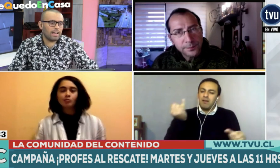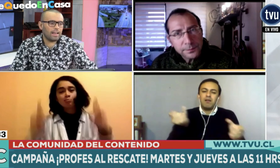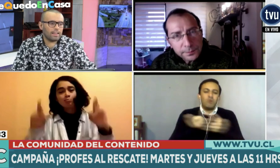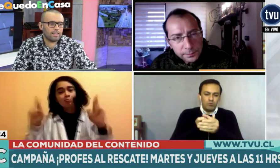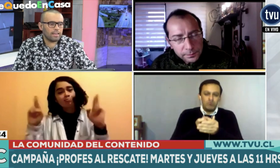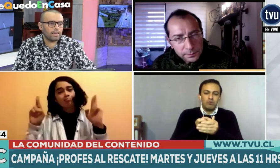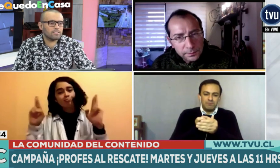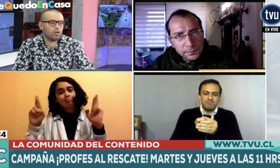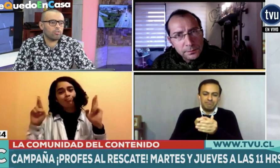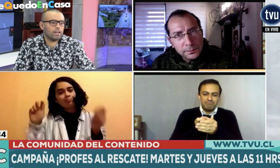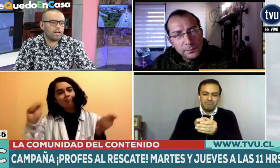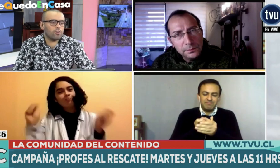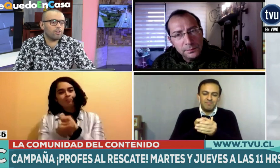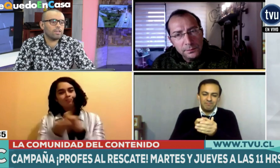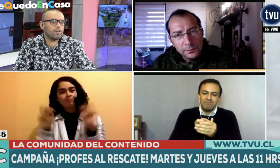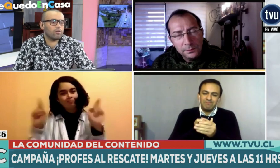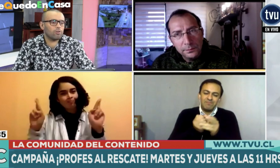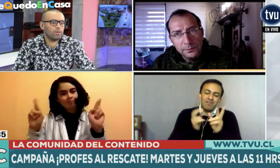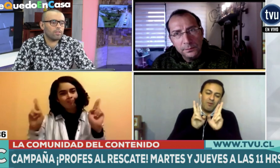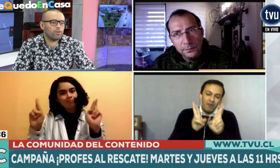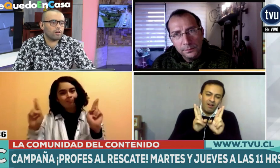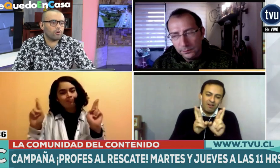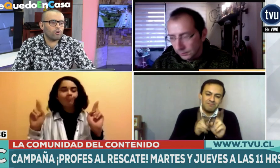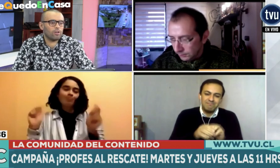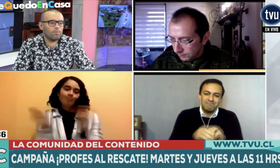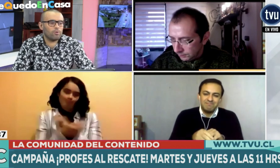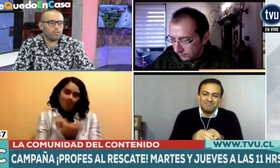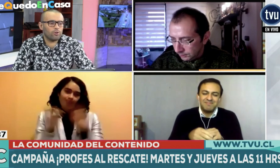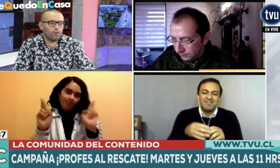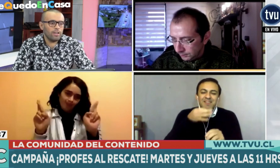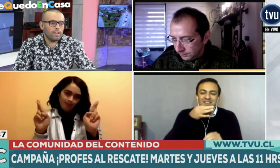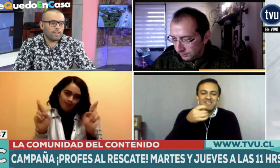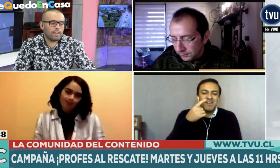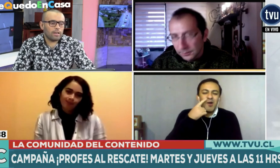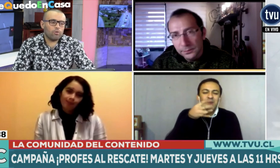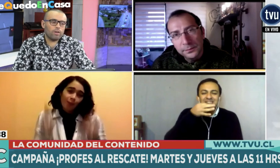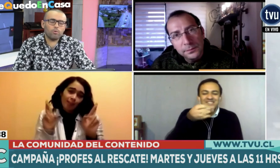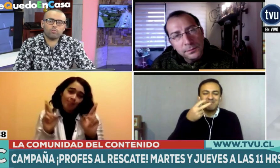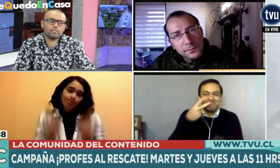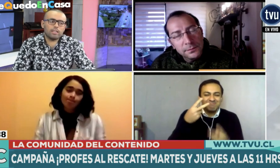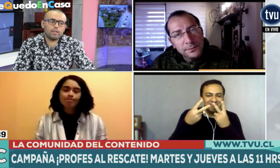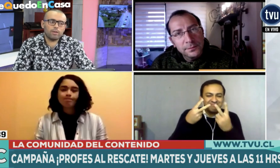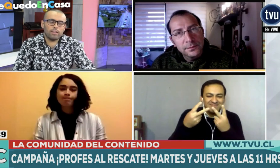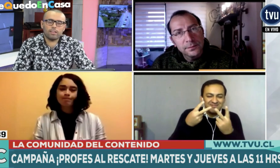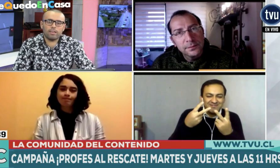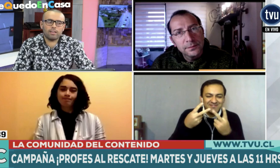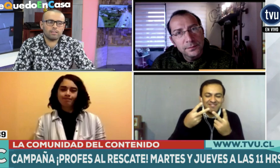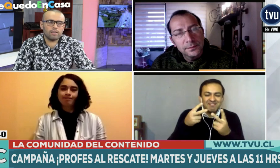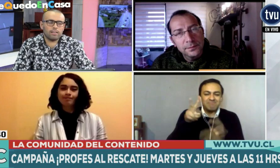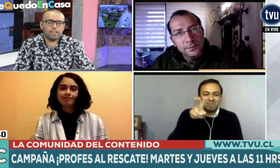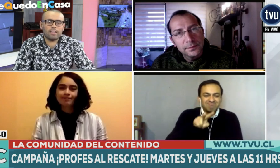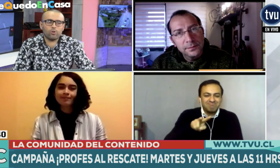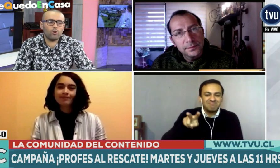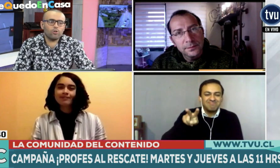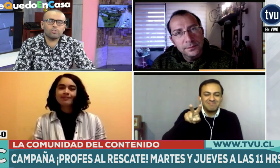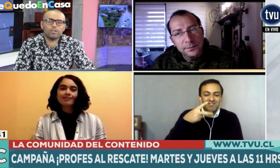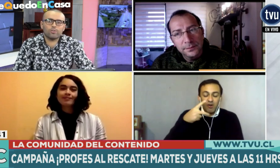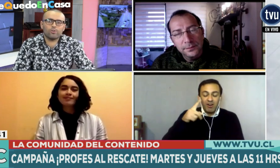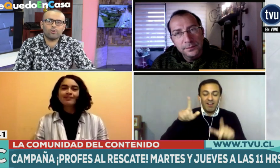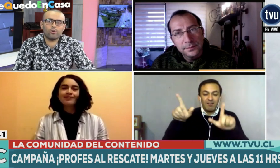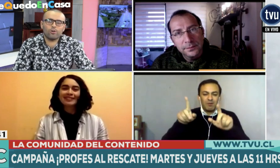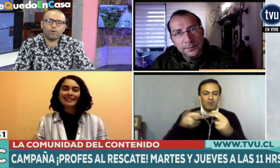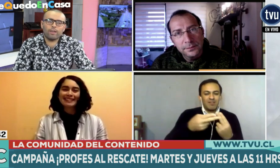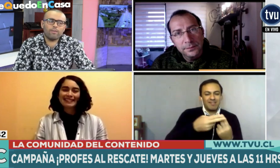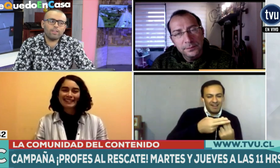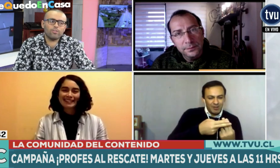habilidad es extraordinario, aquí yo mirando de reojo el monitor y lo vemos constantemente en la Teletón, en